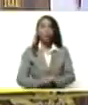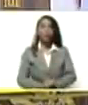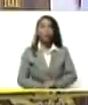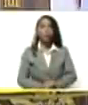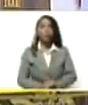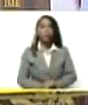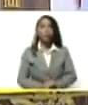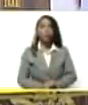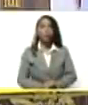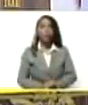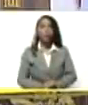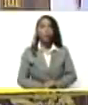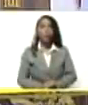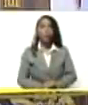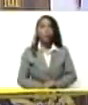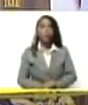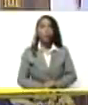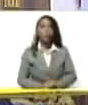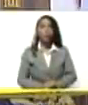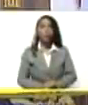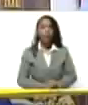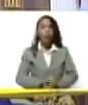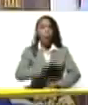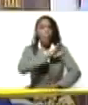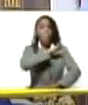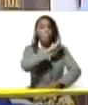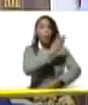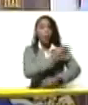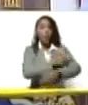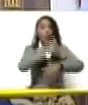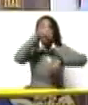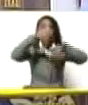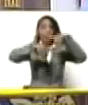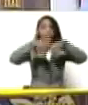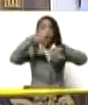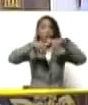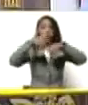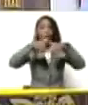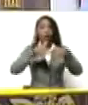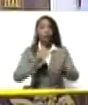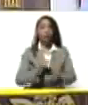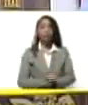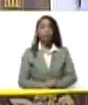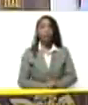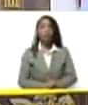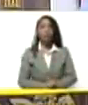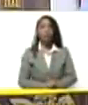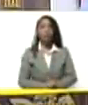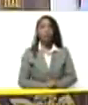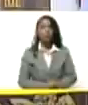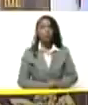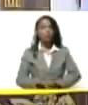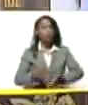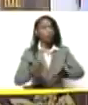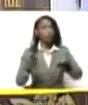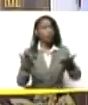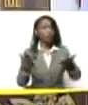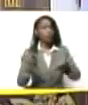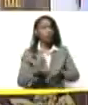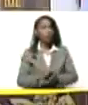al consolidar la estabilidad interna al consolidar el diálogo político el